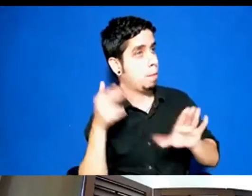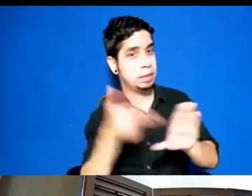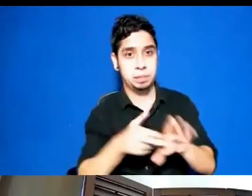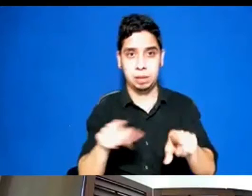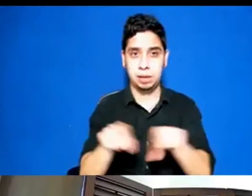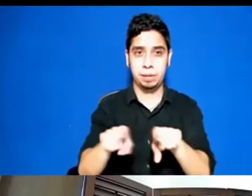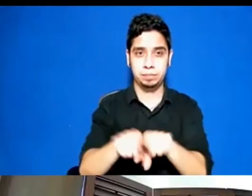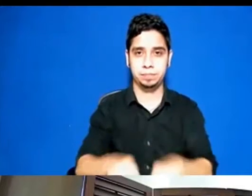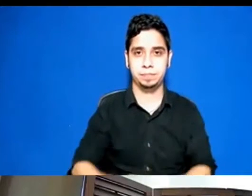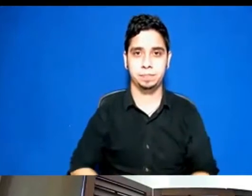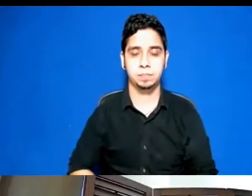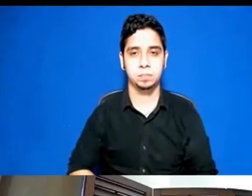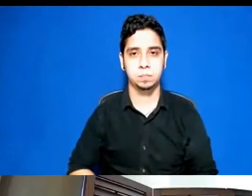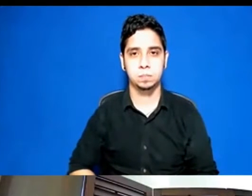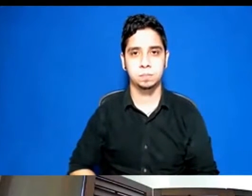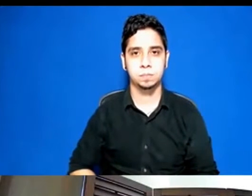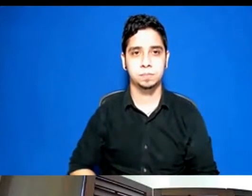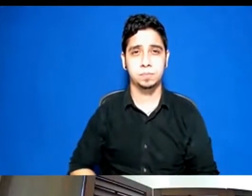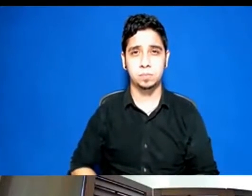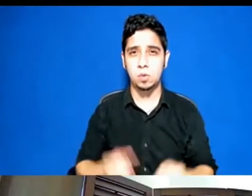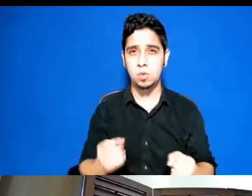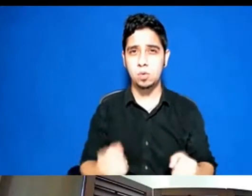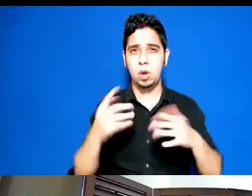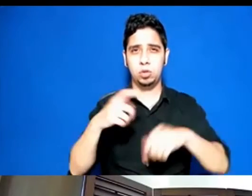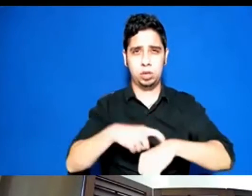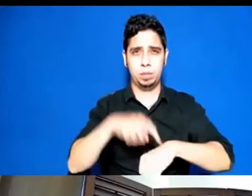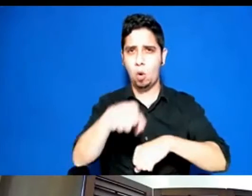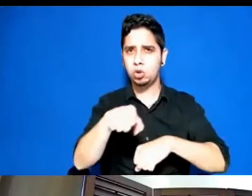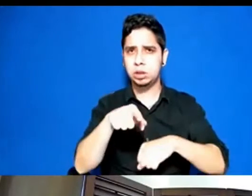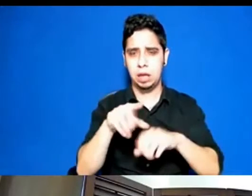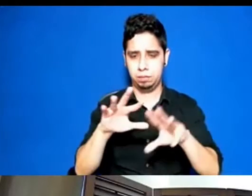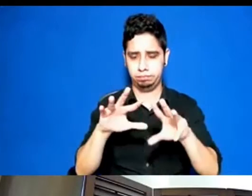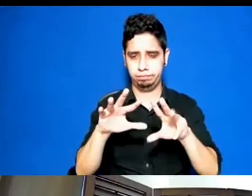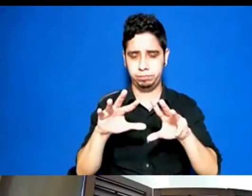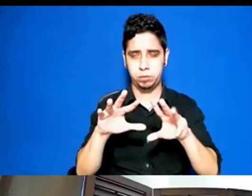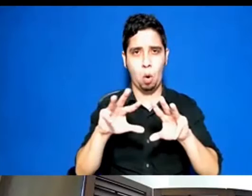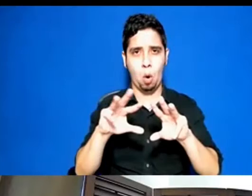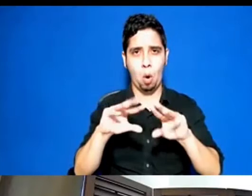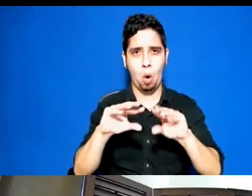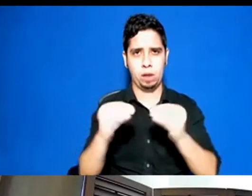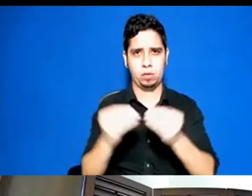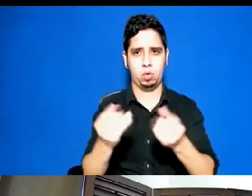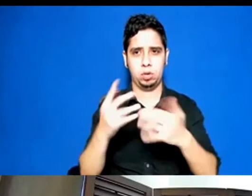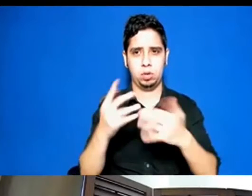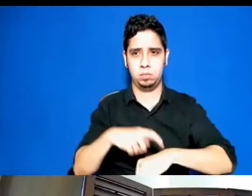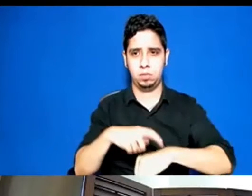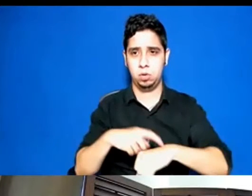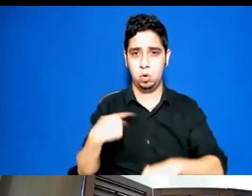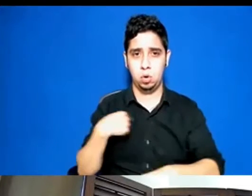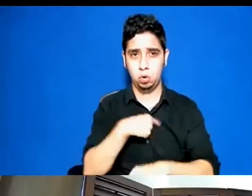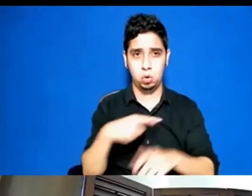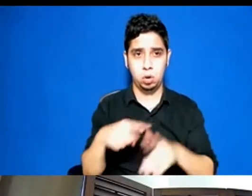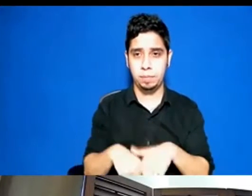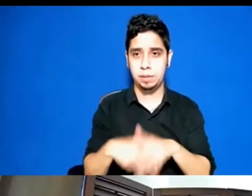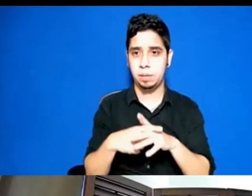vaya a decir lo que va a decir, ¿cuánto tiempo tiene Siete Quillas? ¿Cuántos años? Nosotros comenzamos en